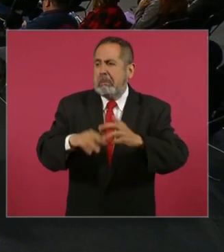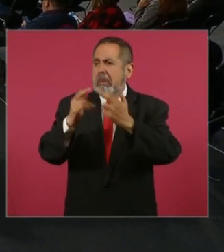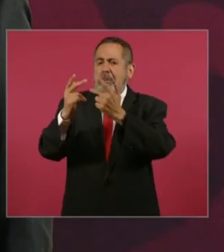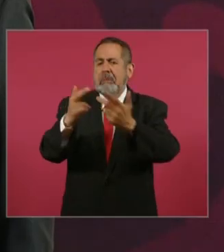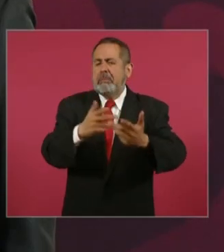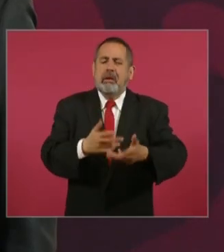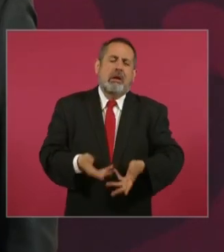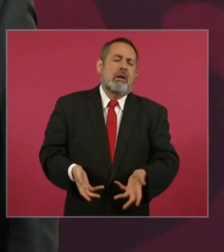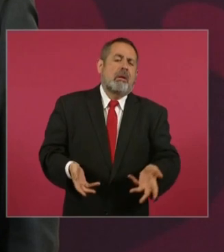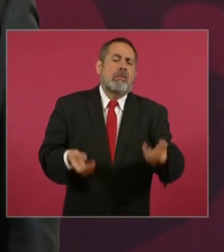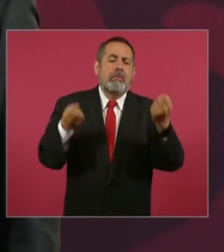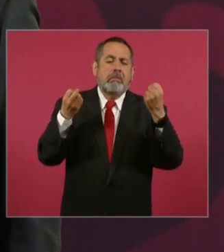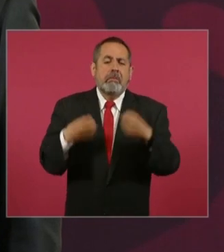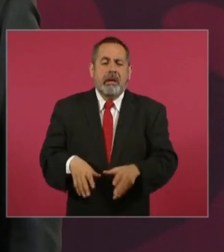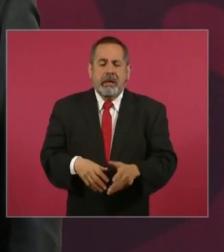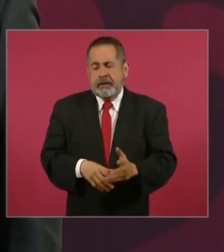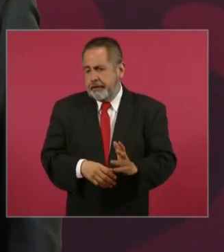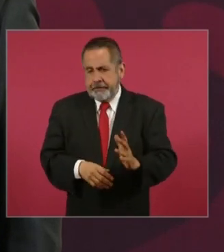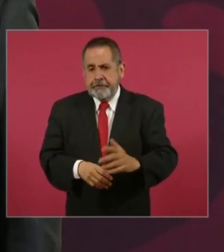pues